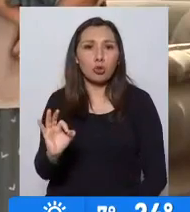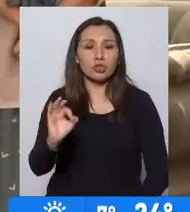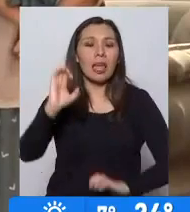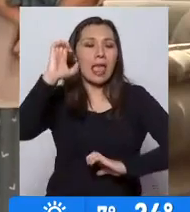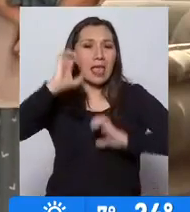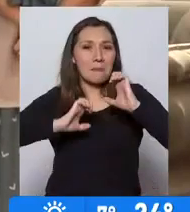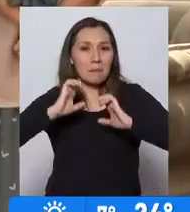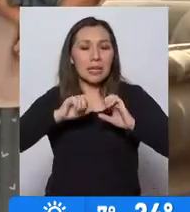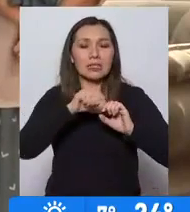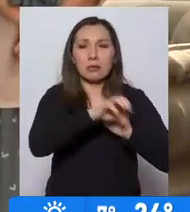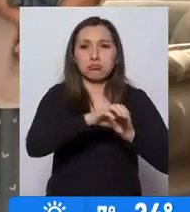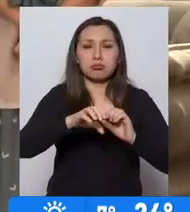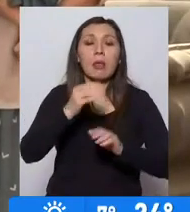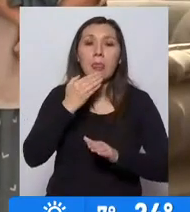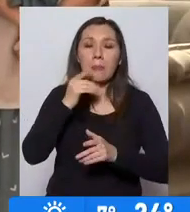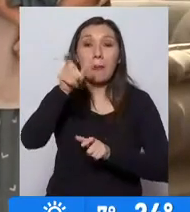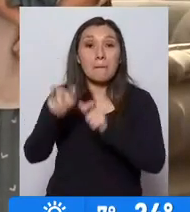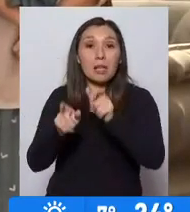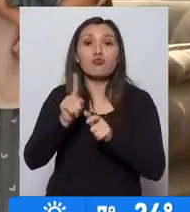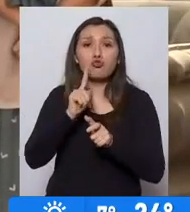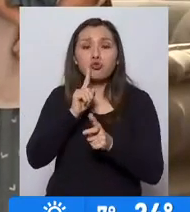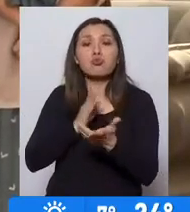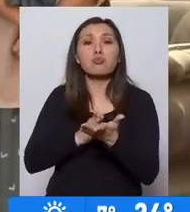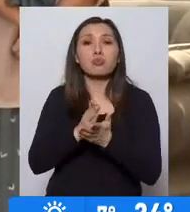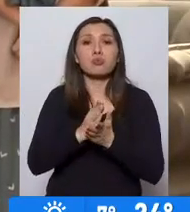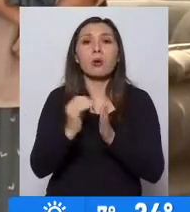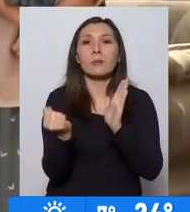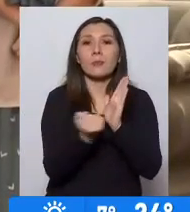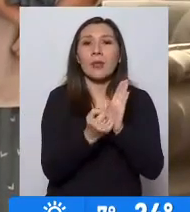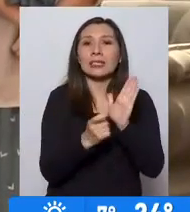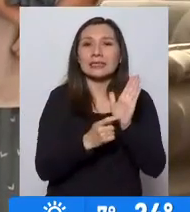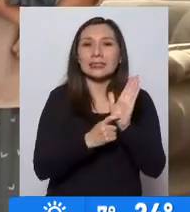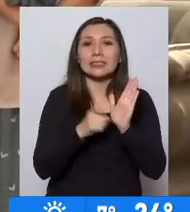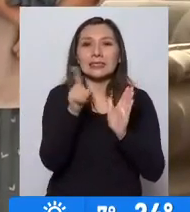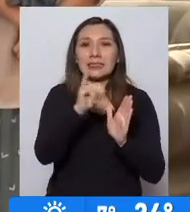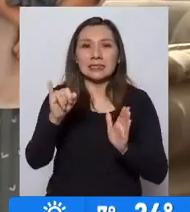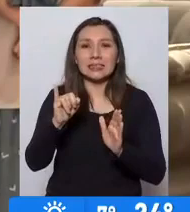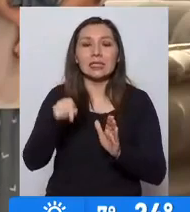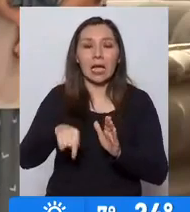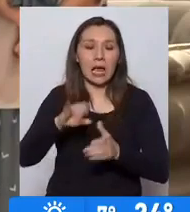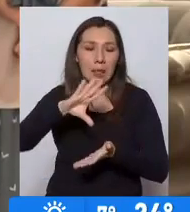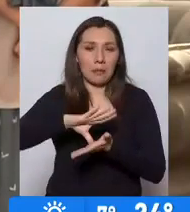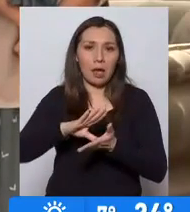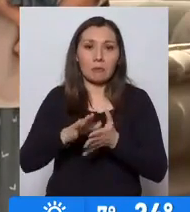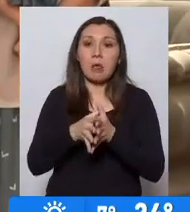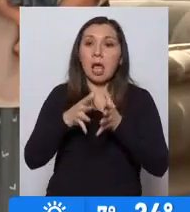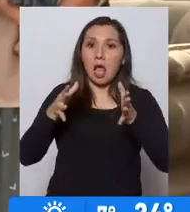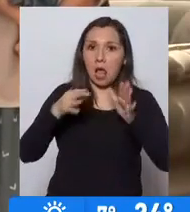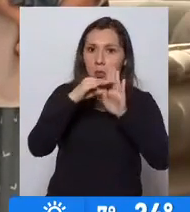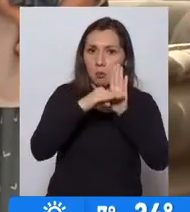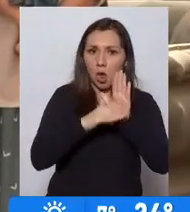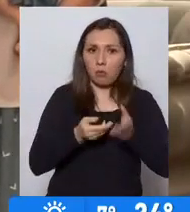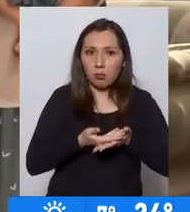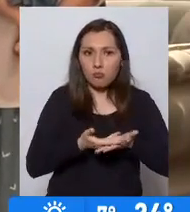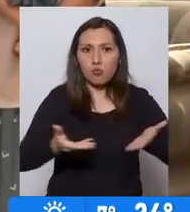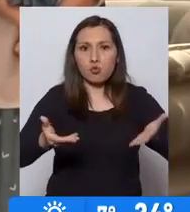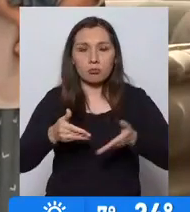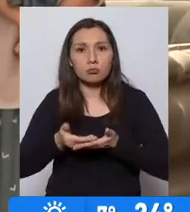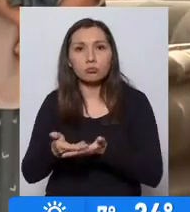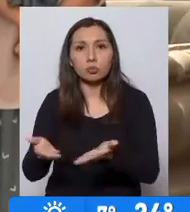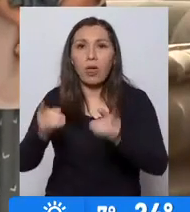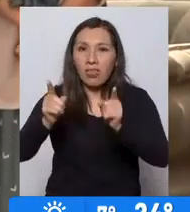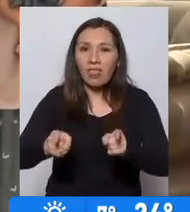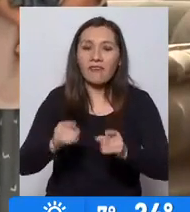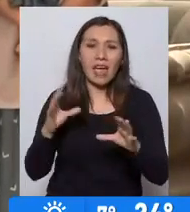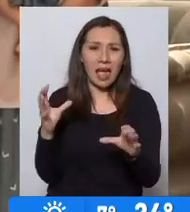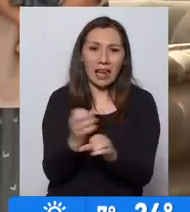99,8% de las empresas y personas con inicio de actividades de nuestro país. Es un programa amplio, masivo, que además tiene que